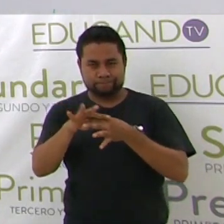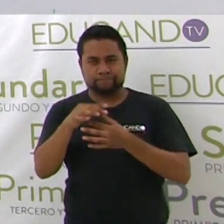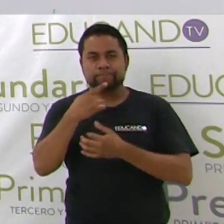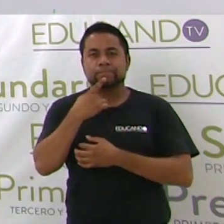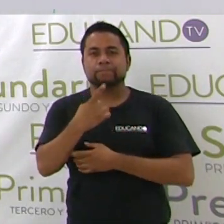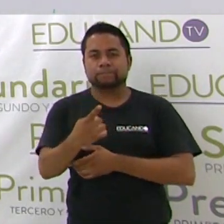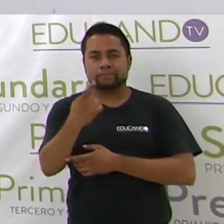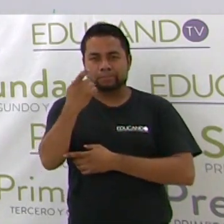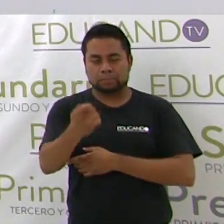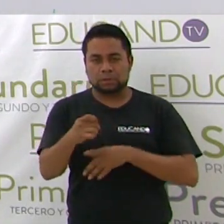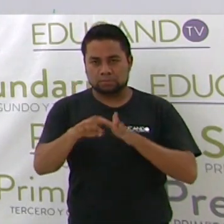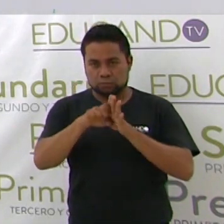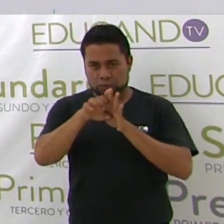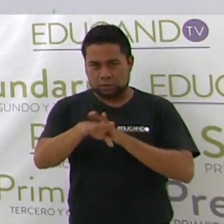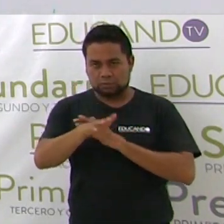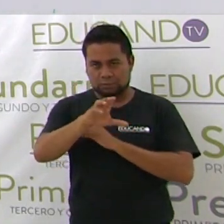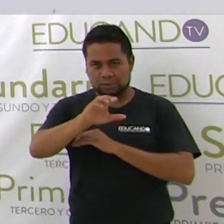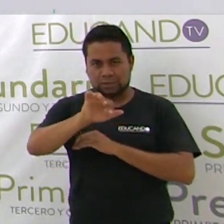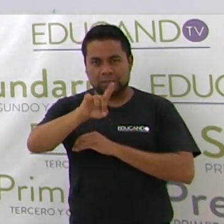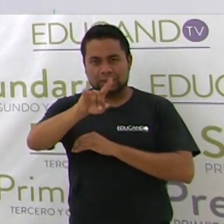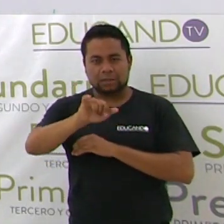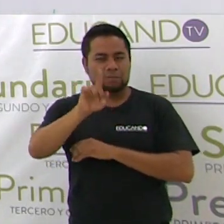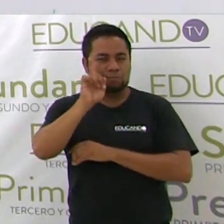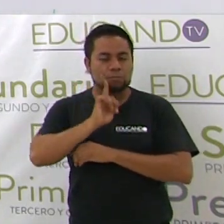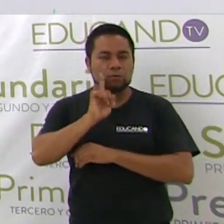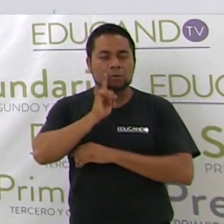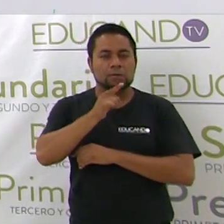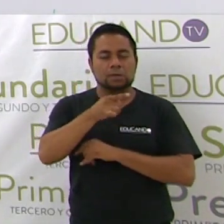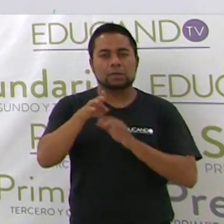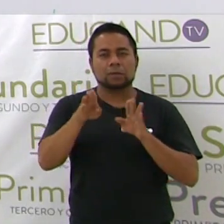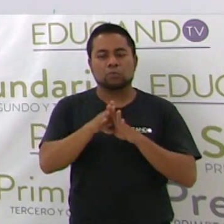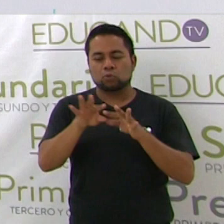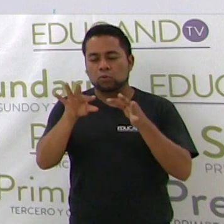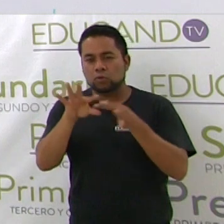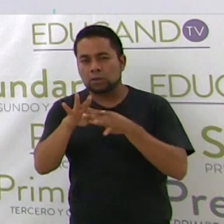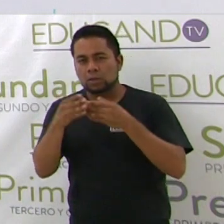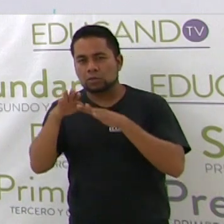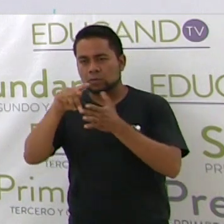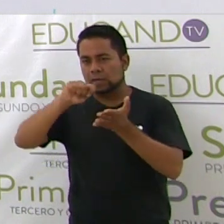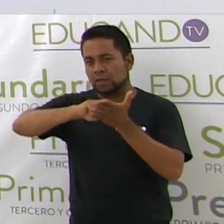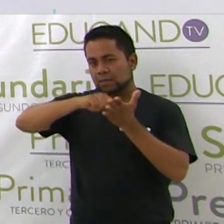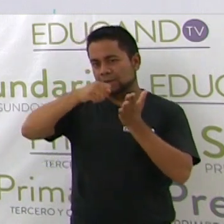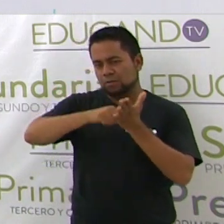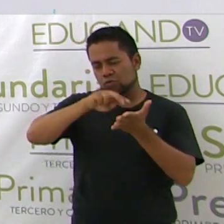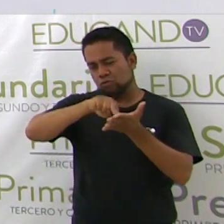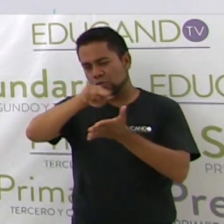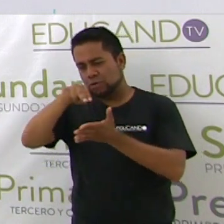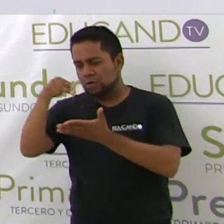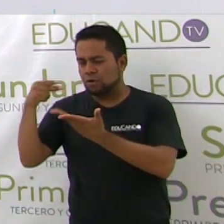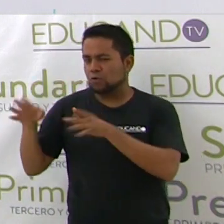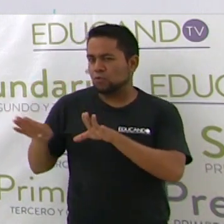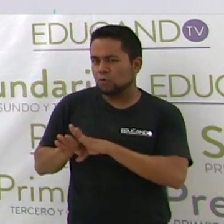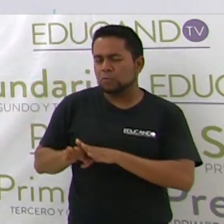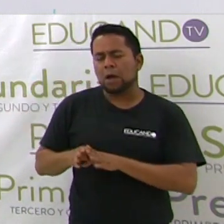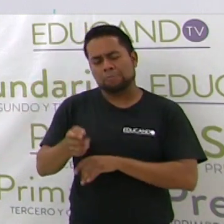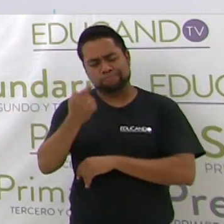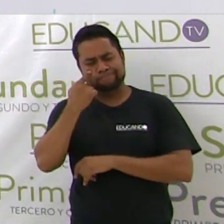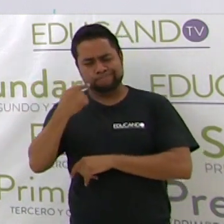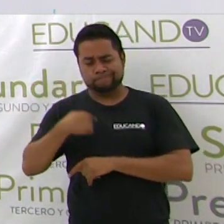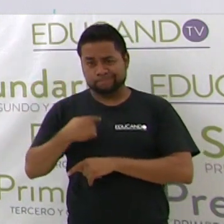Cindy habla de su técnica de pintura. Ella nos cuenta, yo para pintar